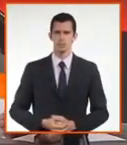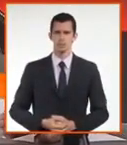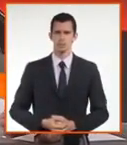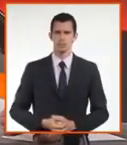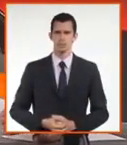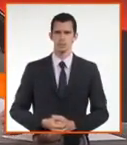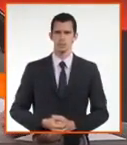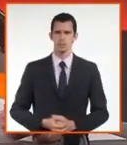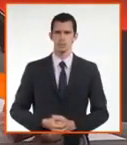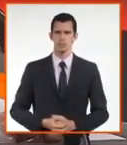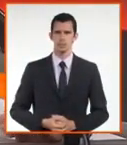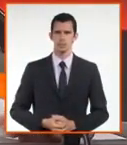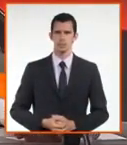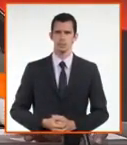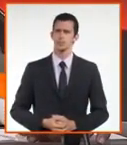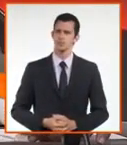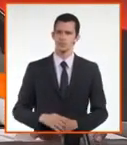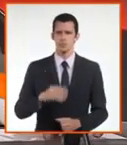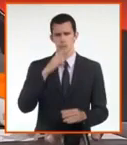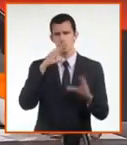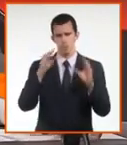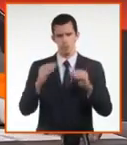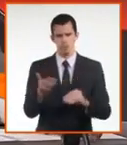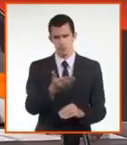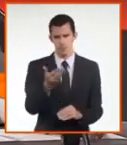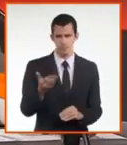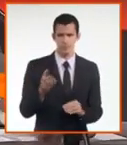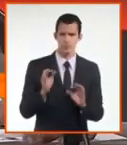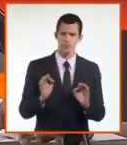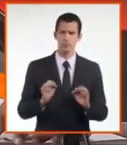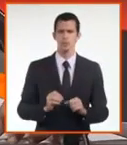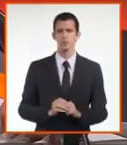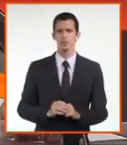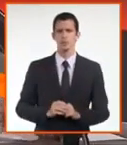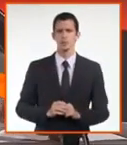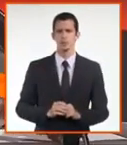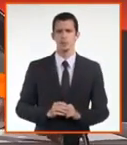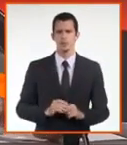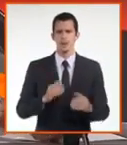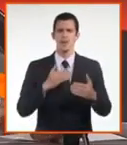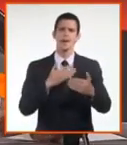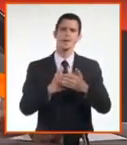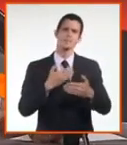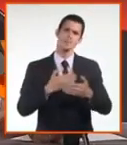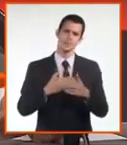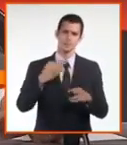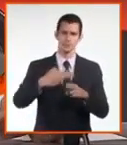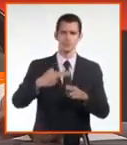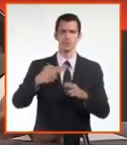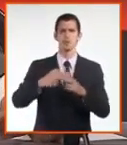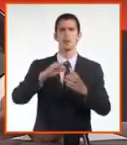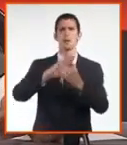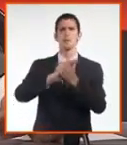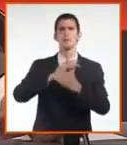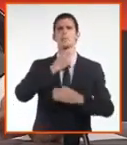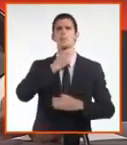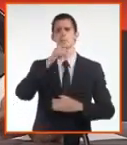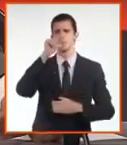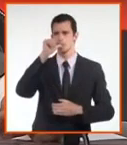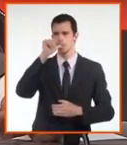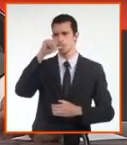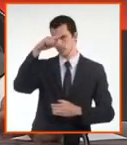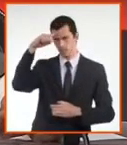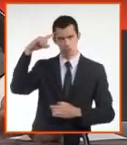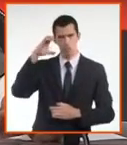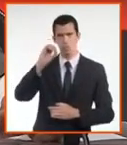de comunicación bueno me excel es una empresa que produce medicamento en forma de tableta de